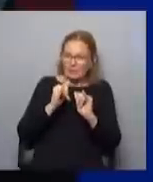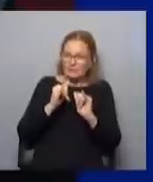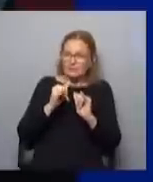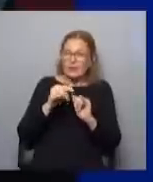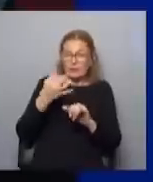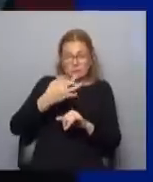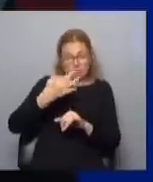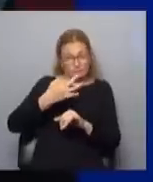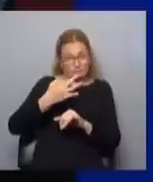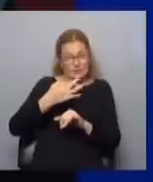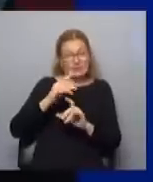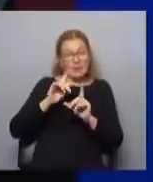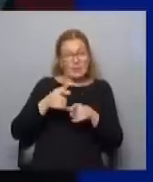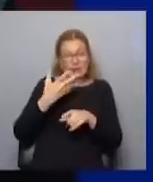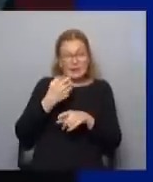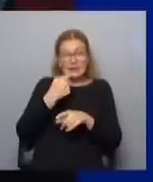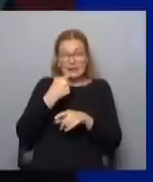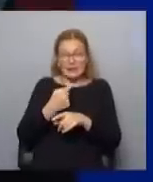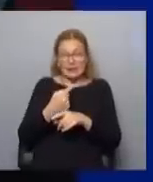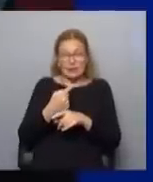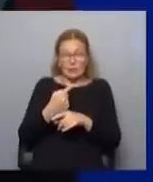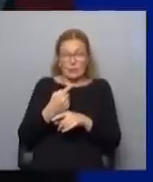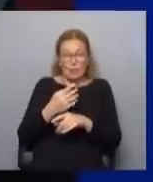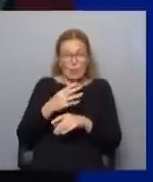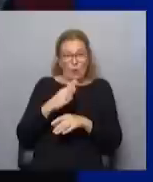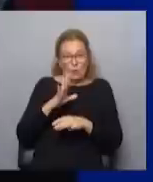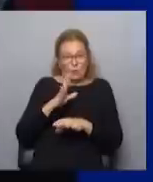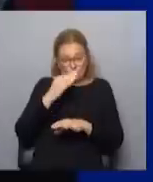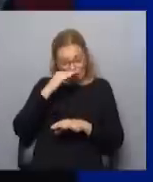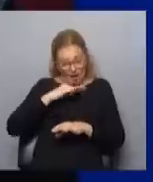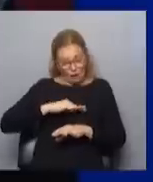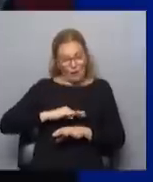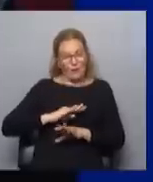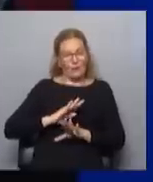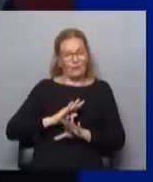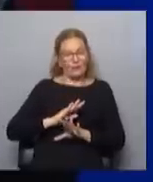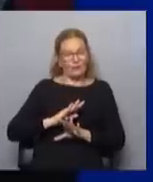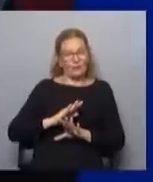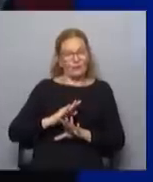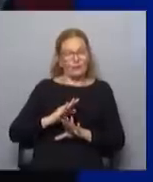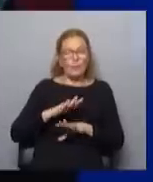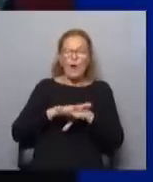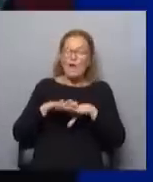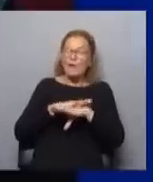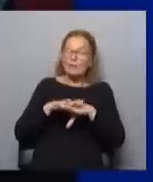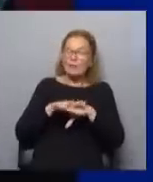credibilidad implica humildad en humildad es básicamente